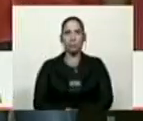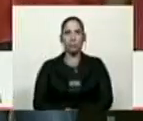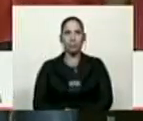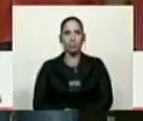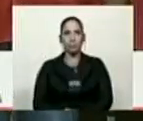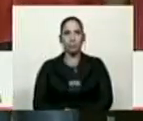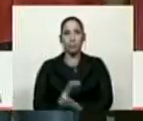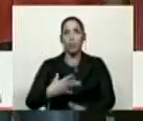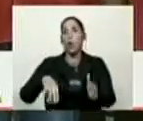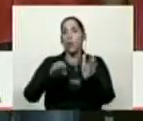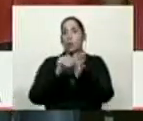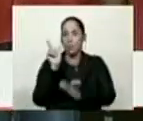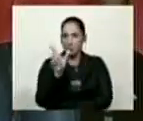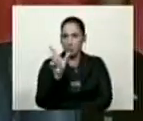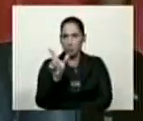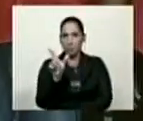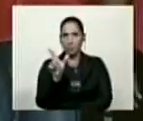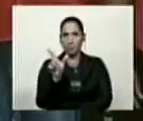Vuelvo otra vez al partido.